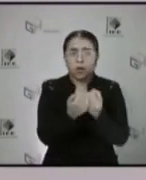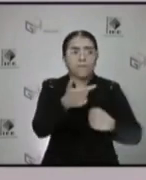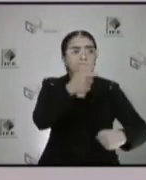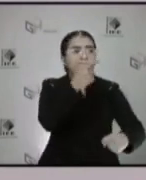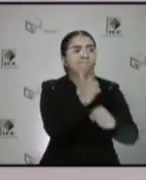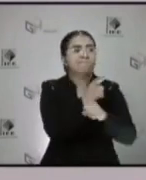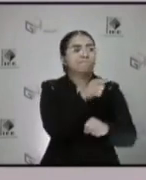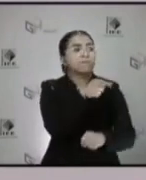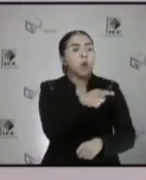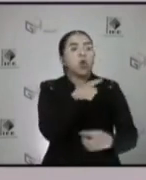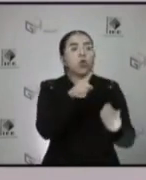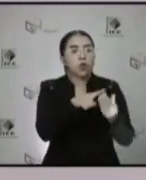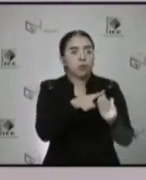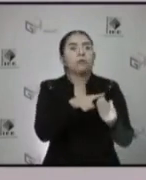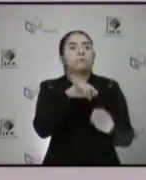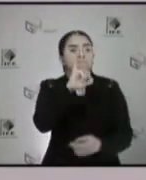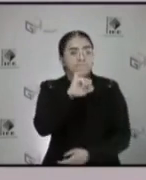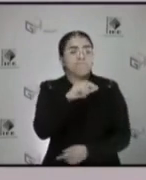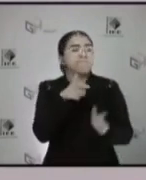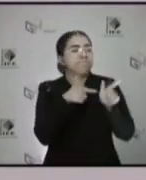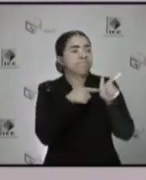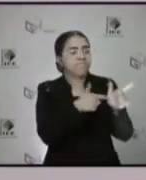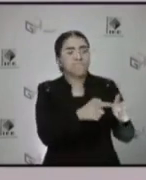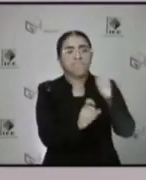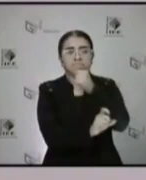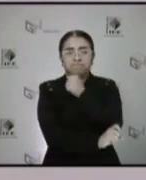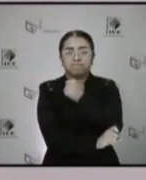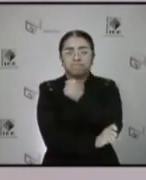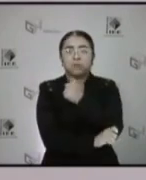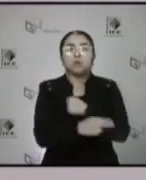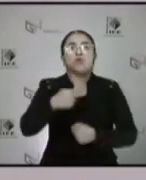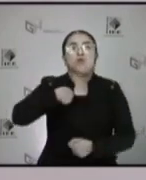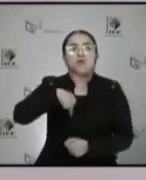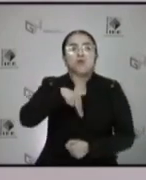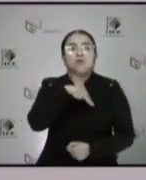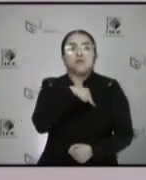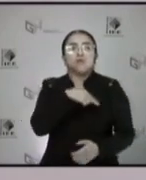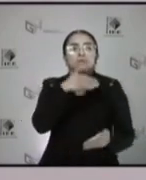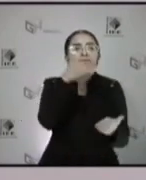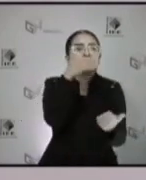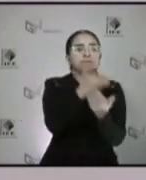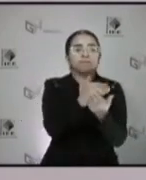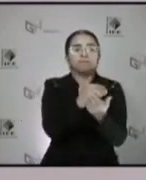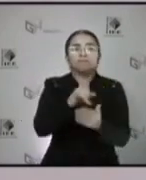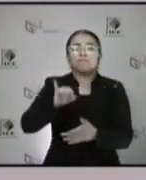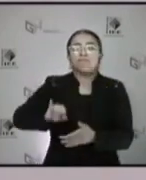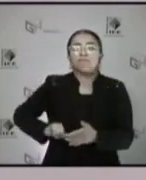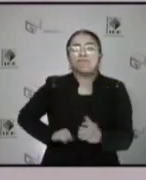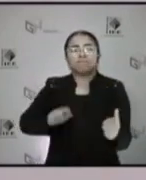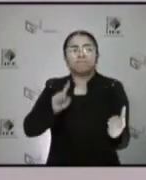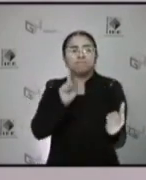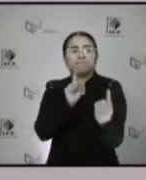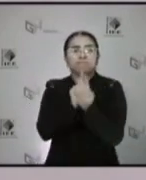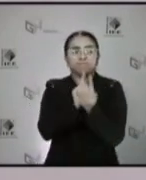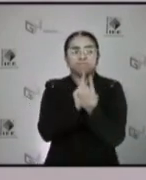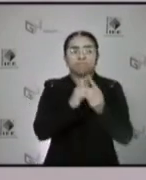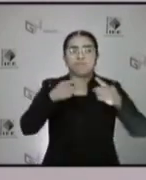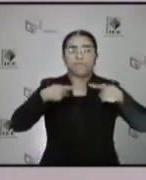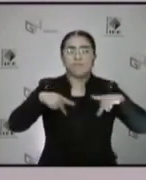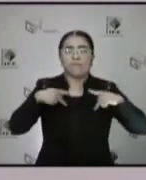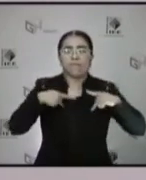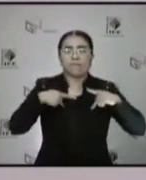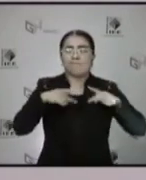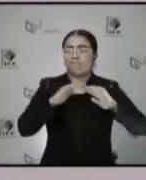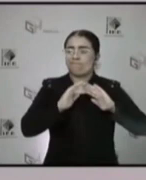donde exista esta. De igual forma, vamos a acabar con el conflicto de intereses que tanto daño le ha hecho a